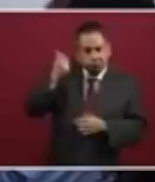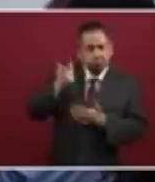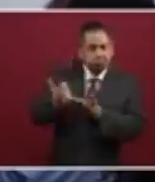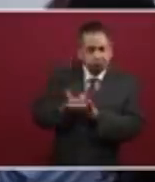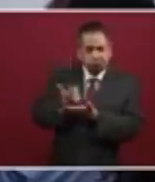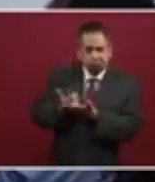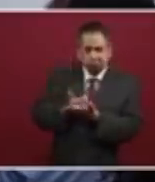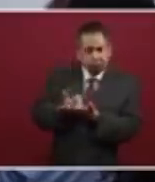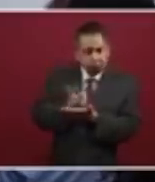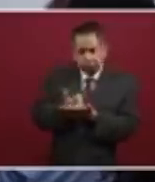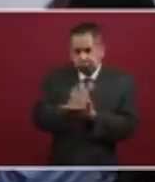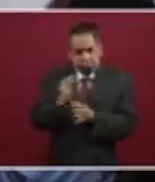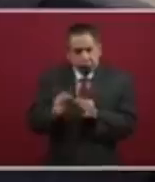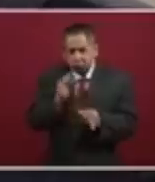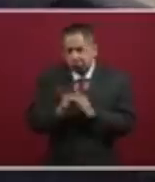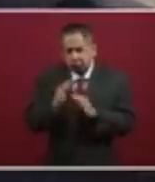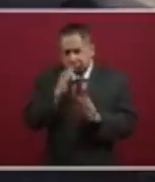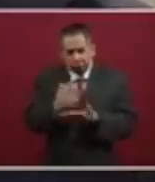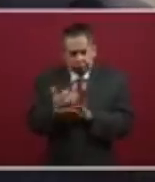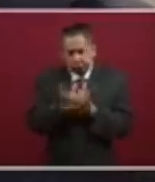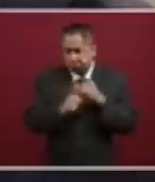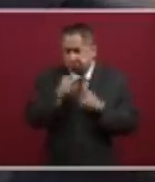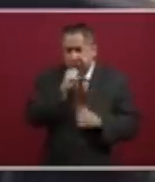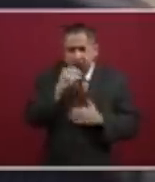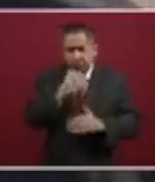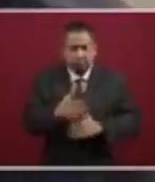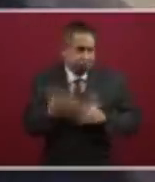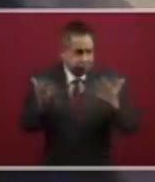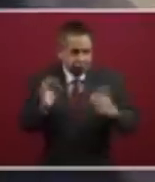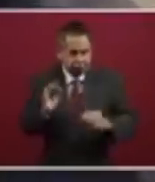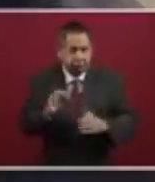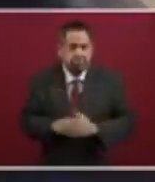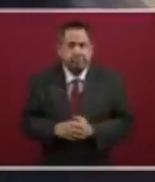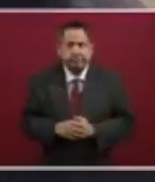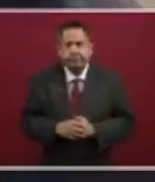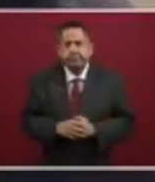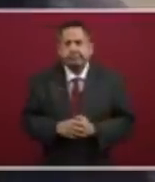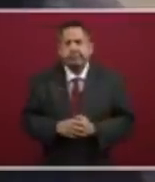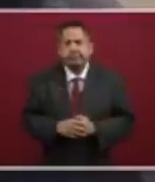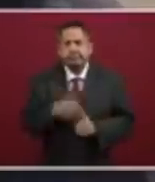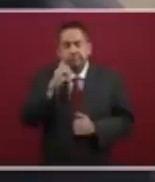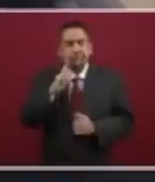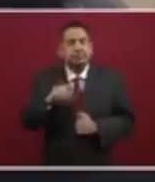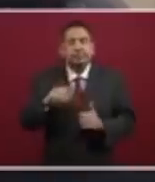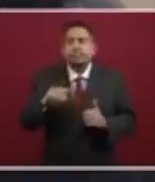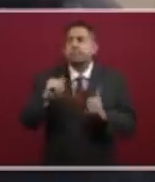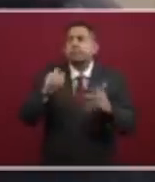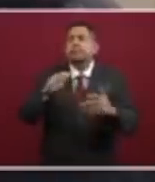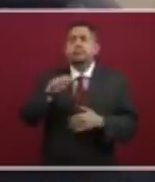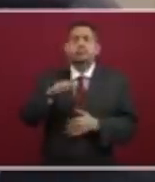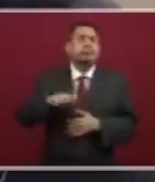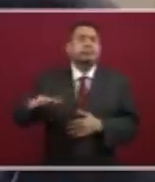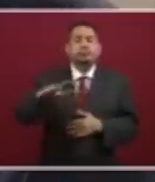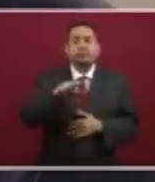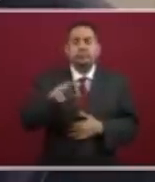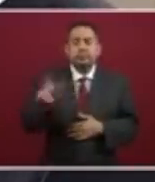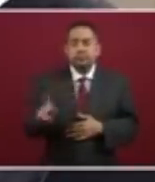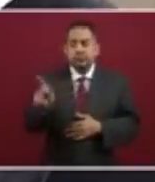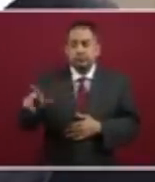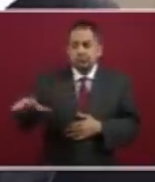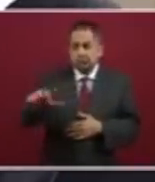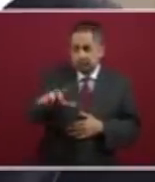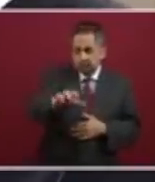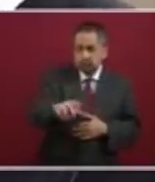Es muchísimo. En los pueblos, en las colonias más